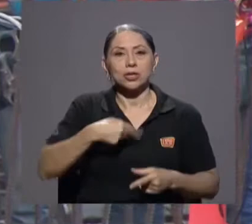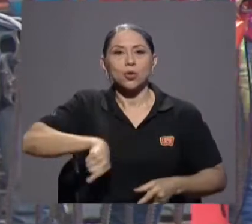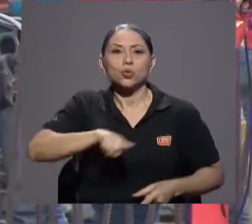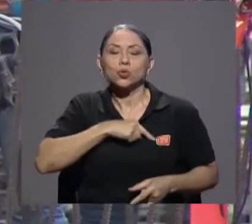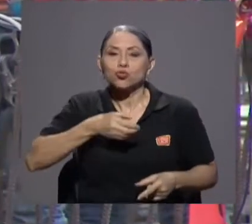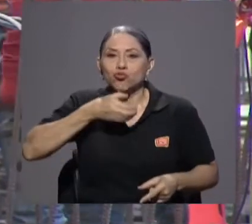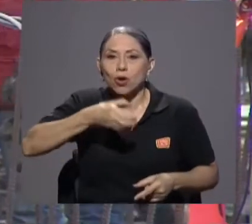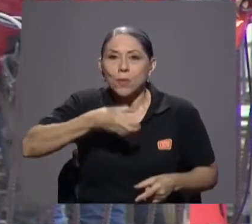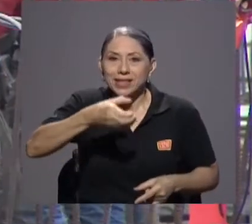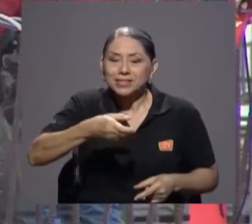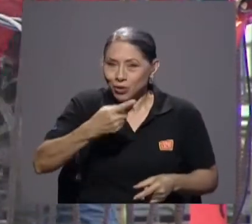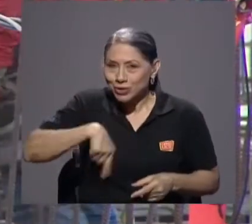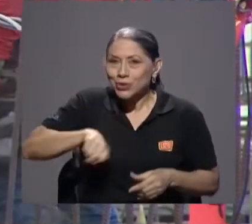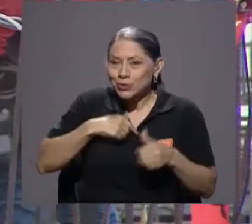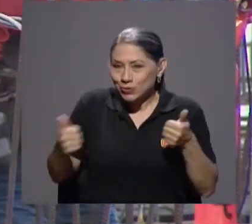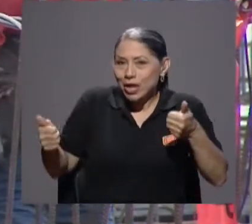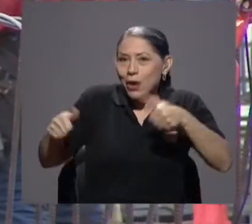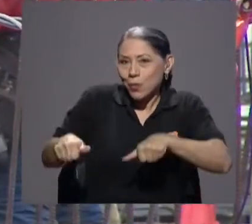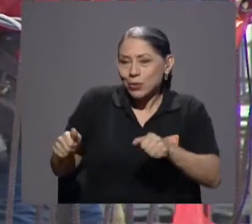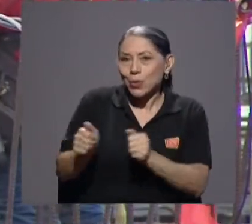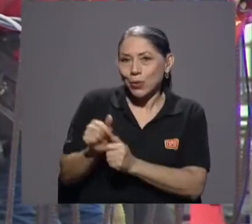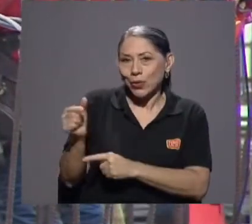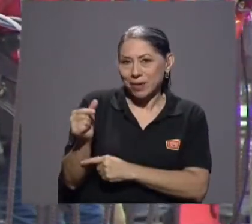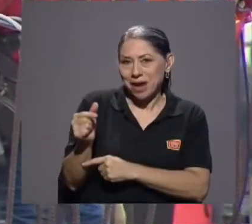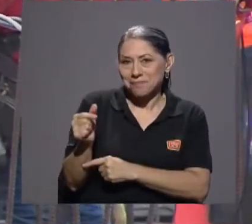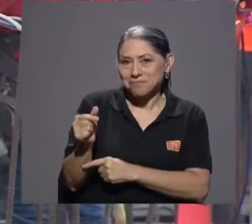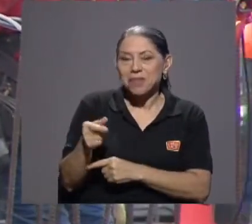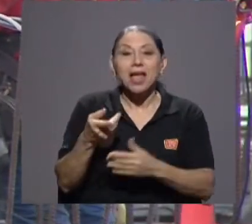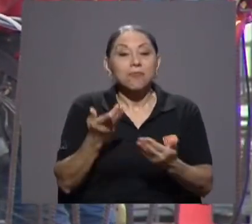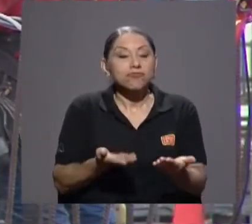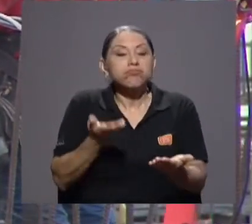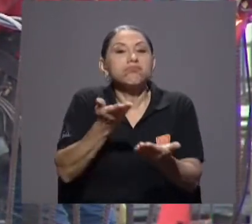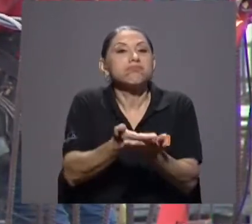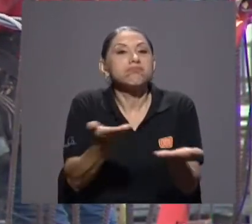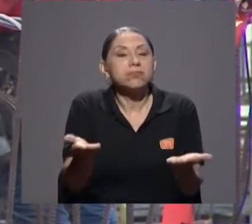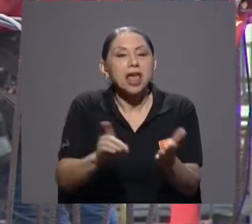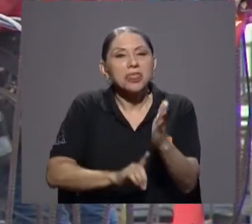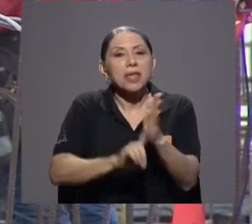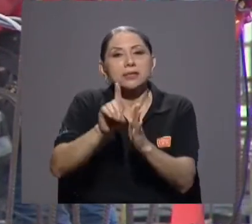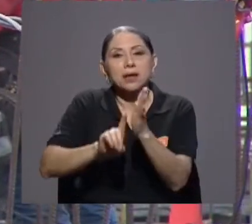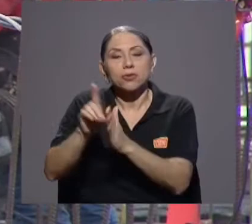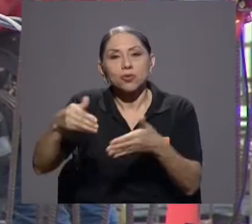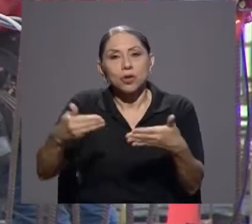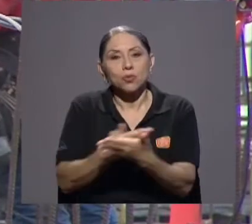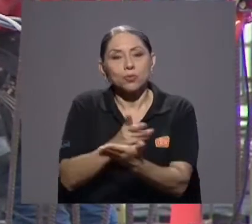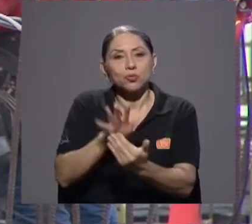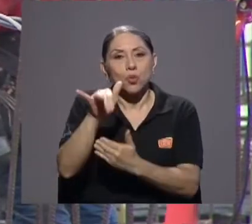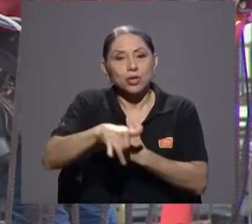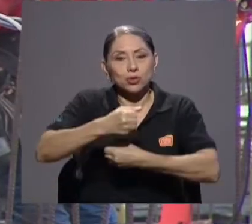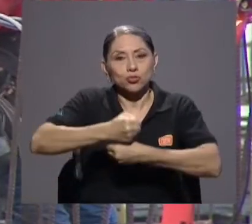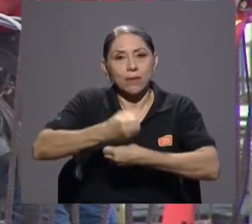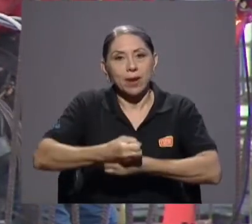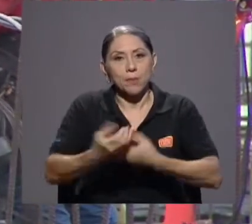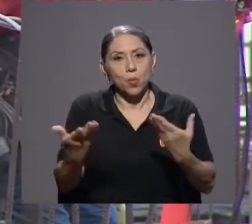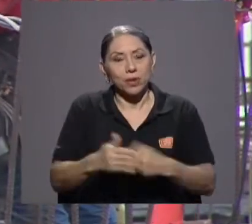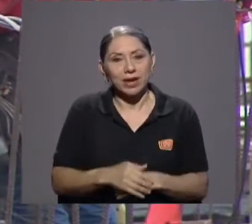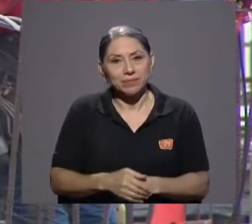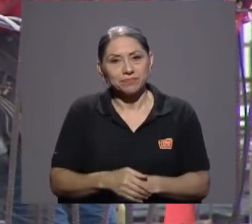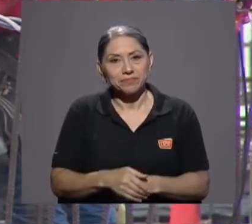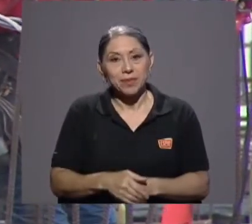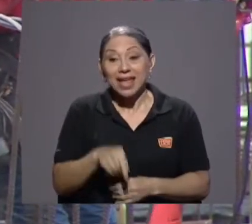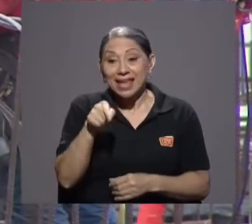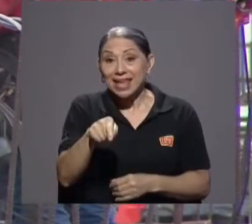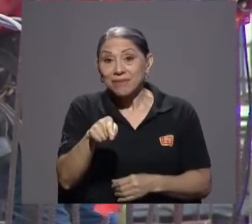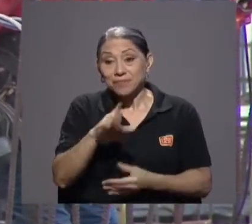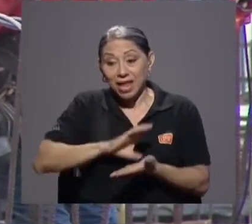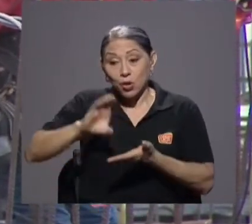nosotros coincidimos perfectamente con don Germán, tiene que ver con el desarrollo de nuevos proyectos de obra pública que incluso deben llevar en análisis